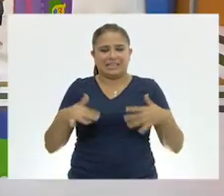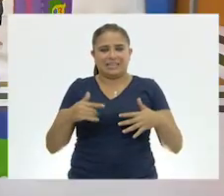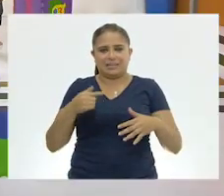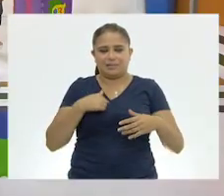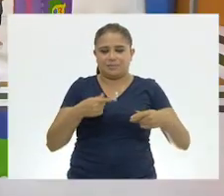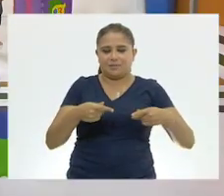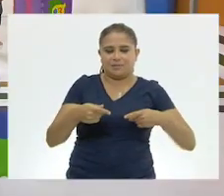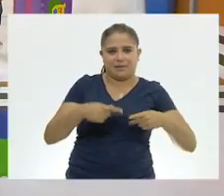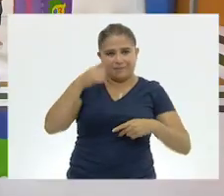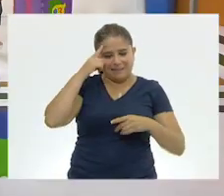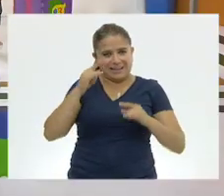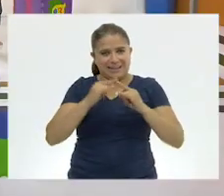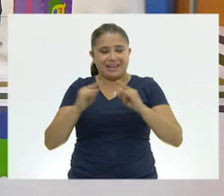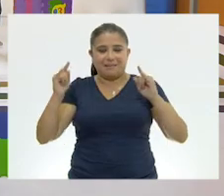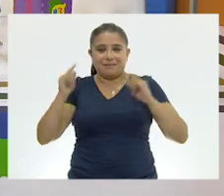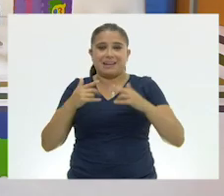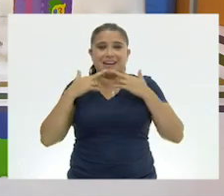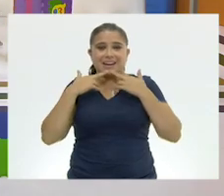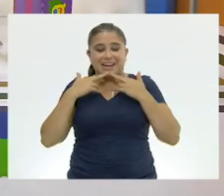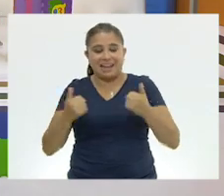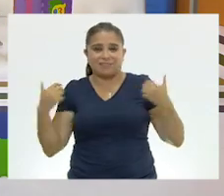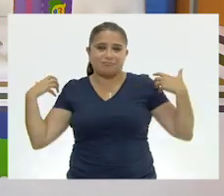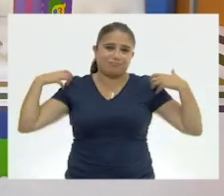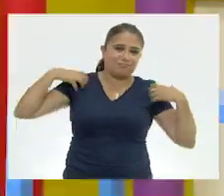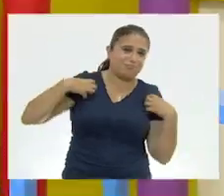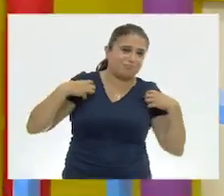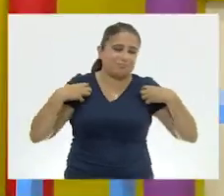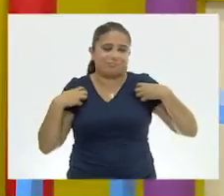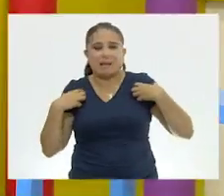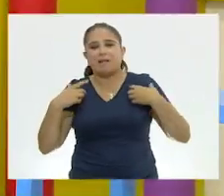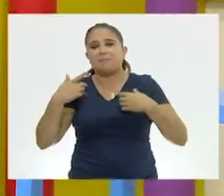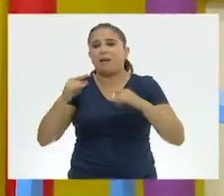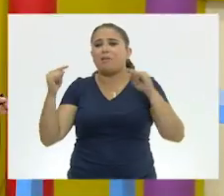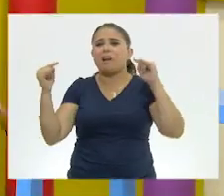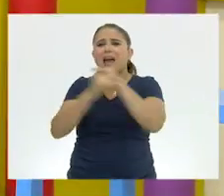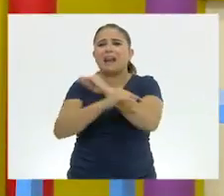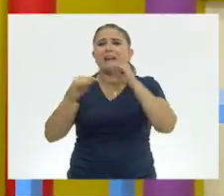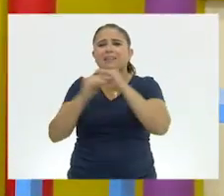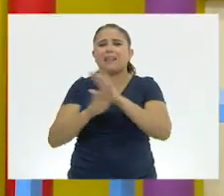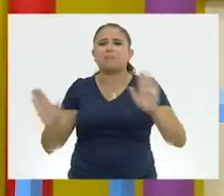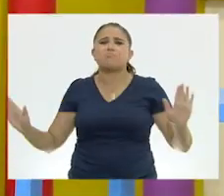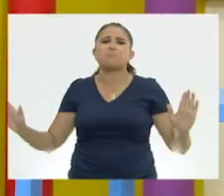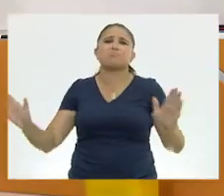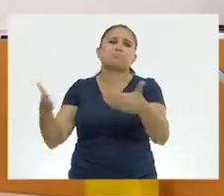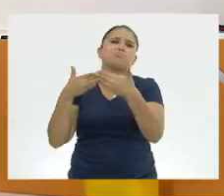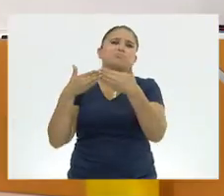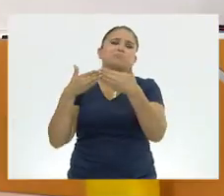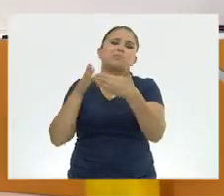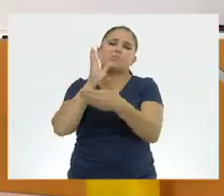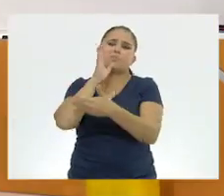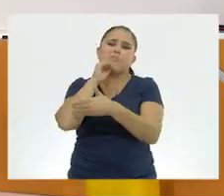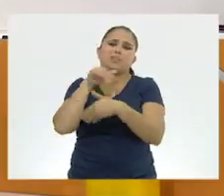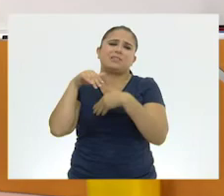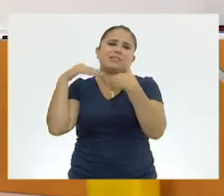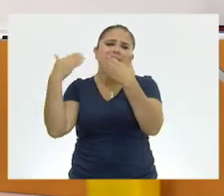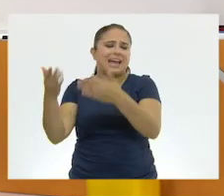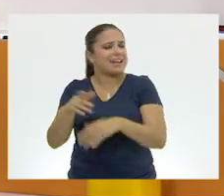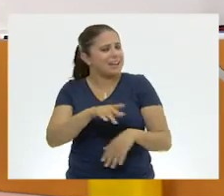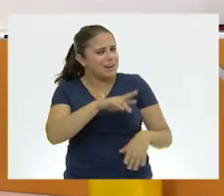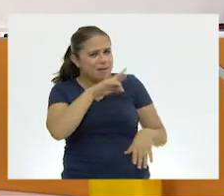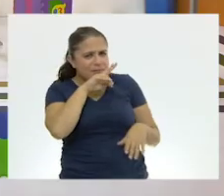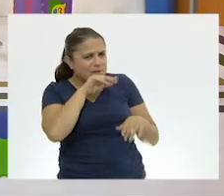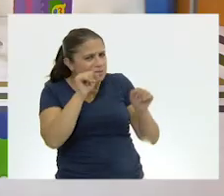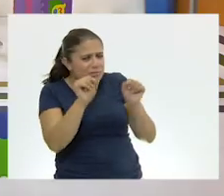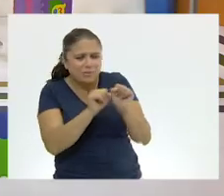iba preparada para el campamento en el rancho, pero que nos cierran la carretera y ya no pudimos llegar. No te preocupes, sobrina.